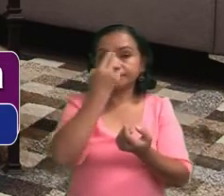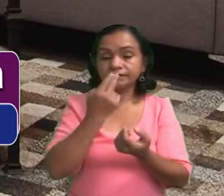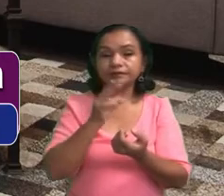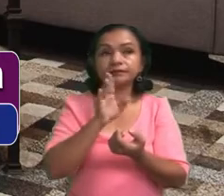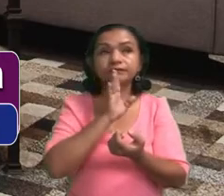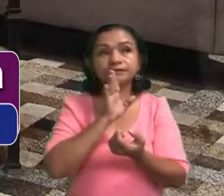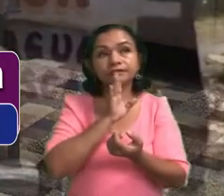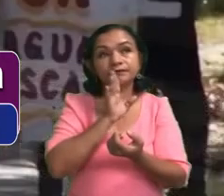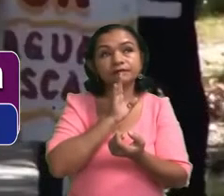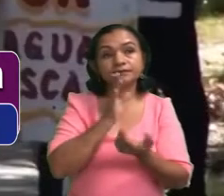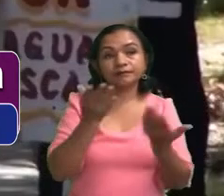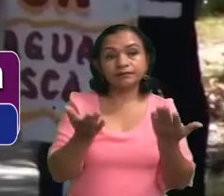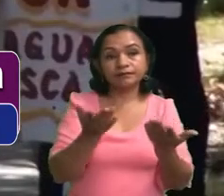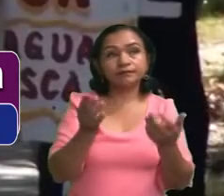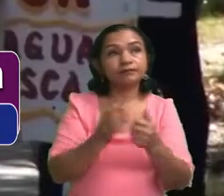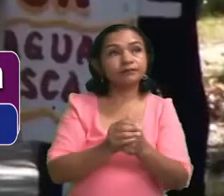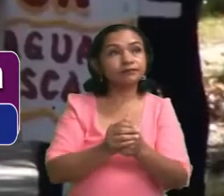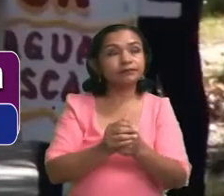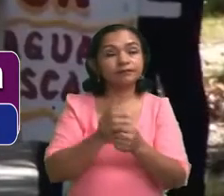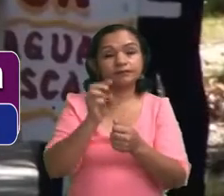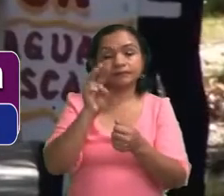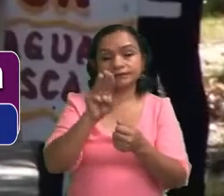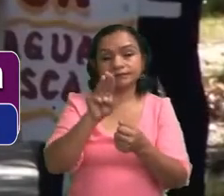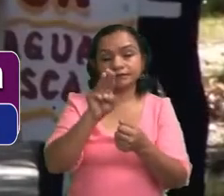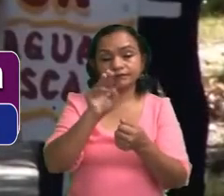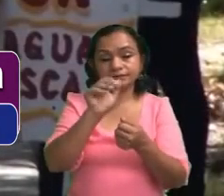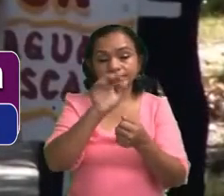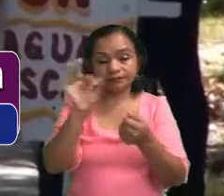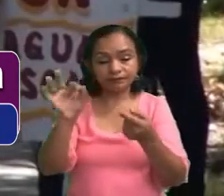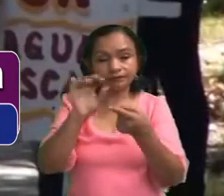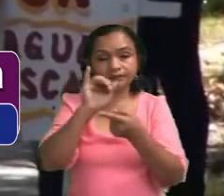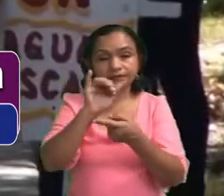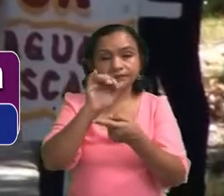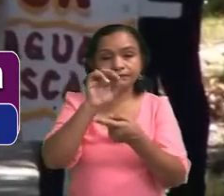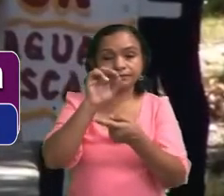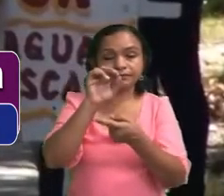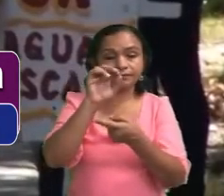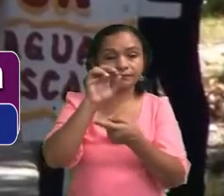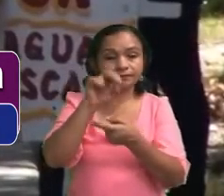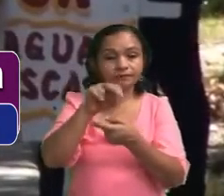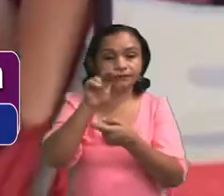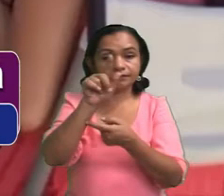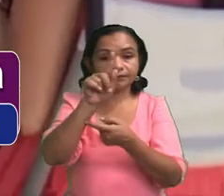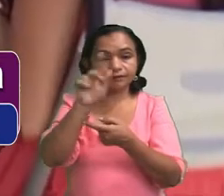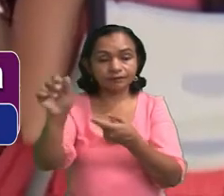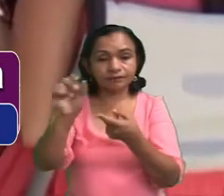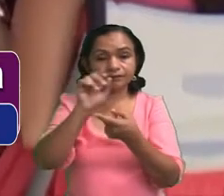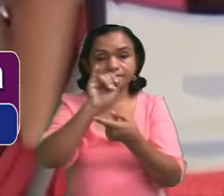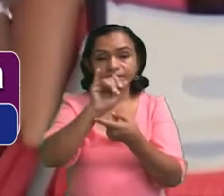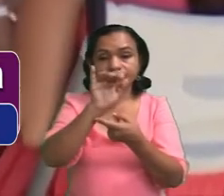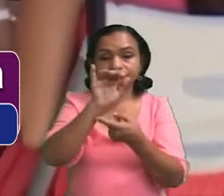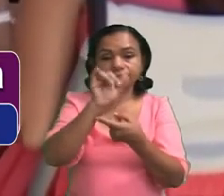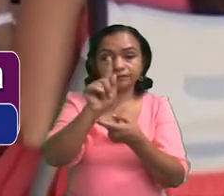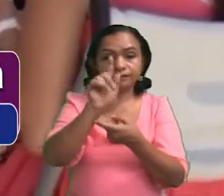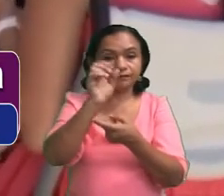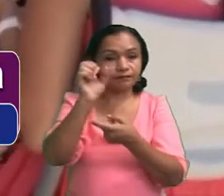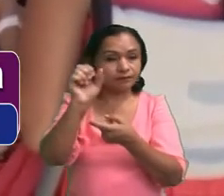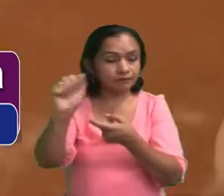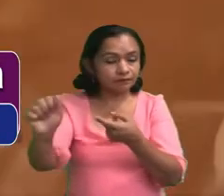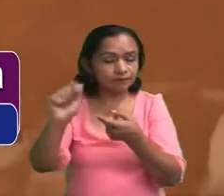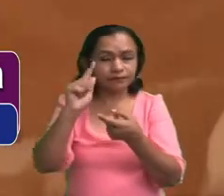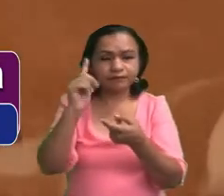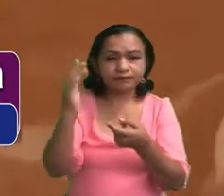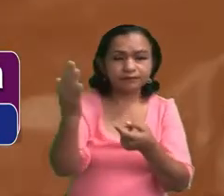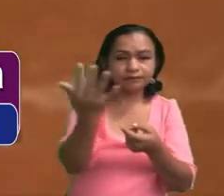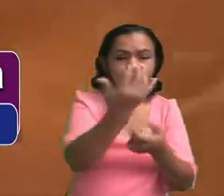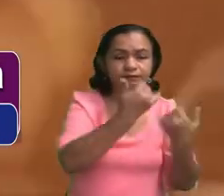hablando del MIFIC, del MAC, del ICSA, del INTA, de todas las instituciones vinculadas,